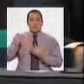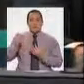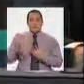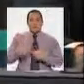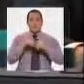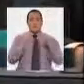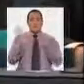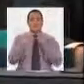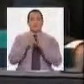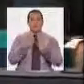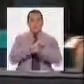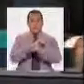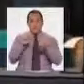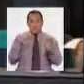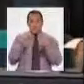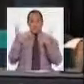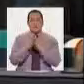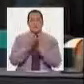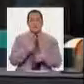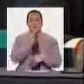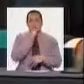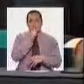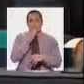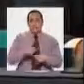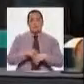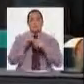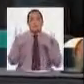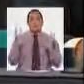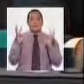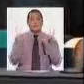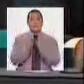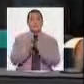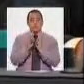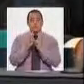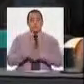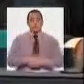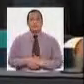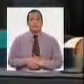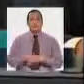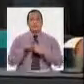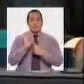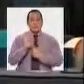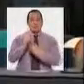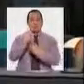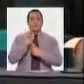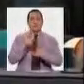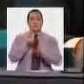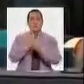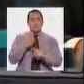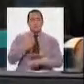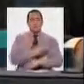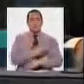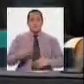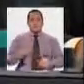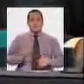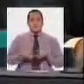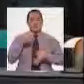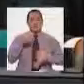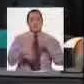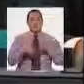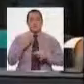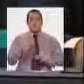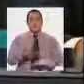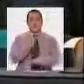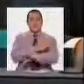reunión, que no fue una reunión clandestina, sino fue una reunión patrocinada por el presidente del Poder Judicial, quien fue el